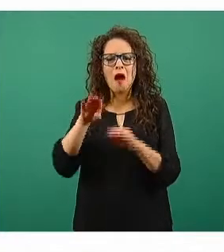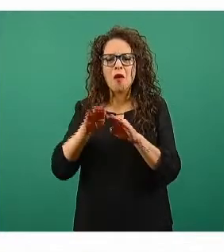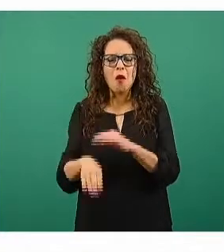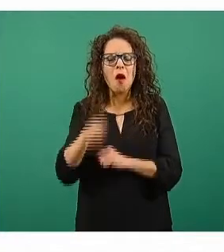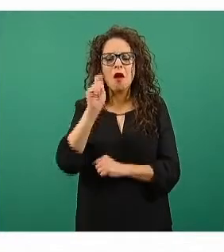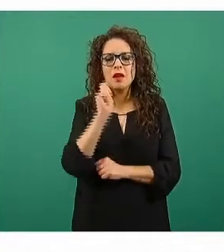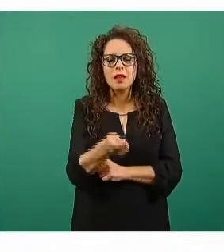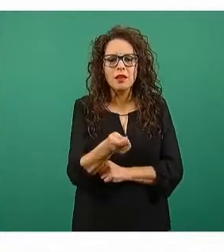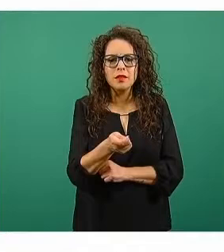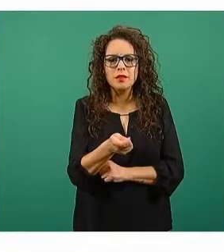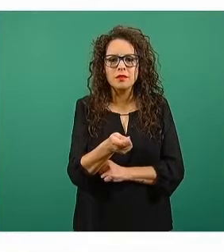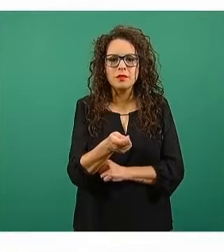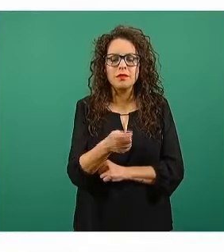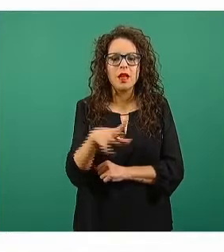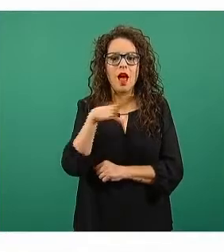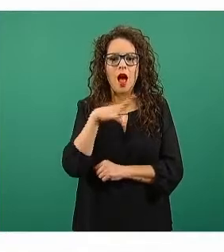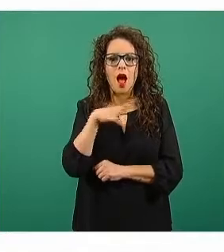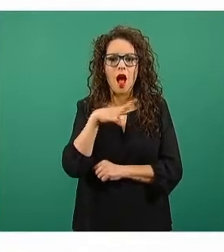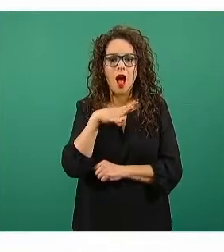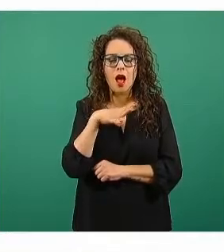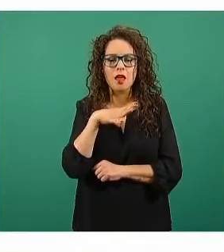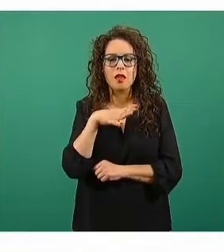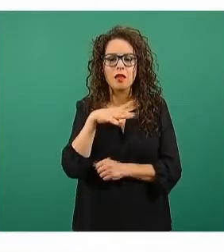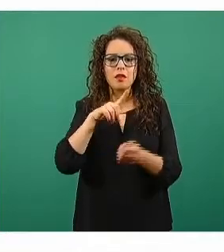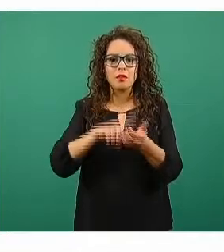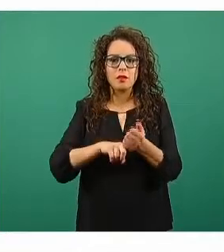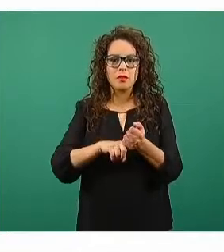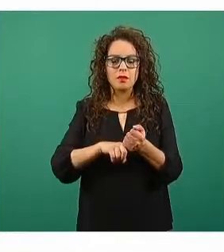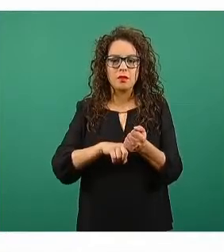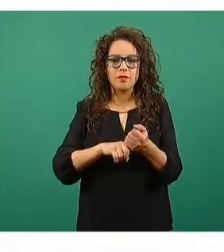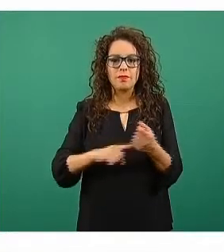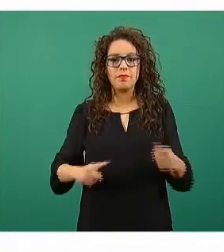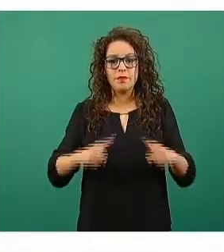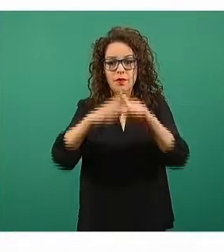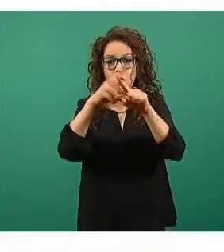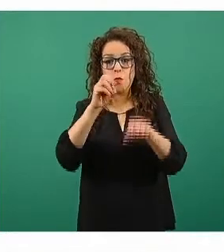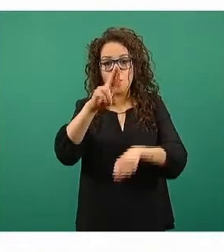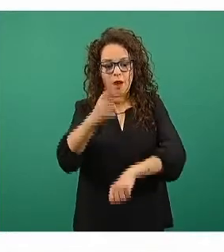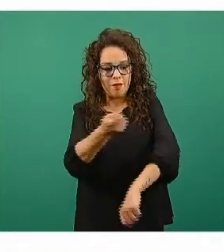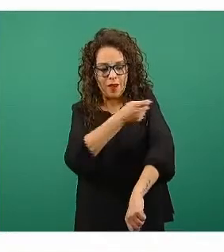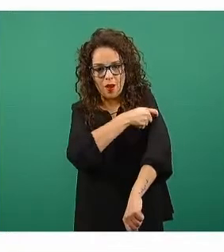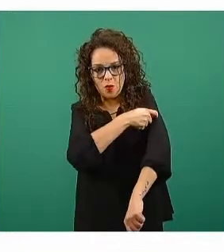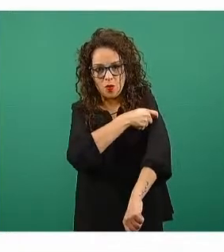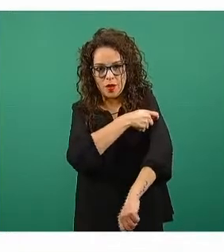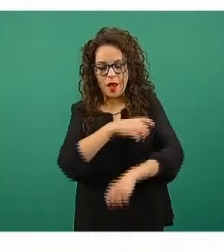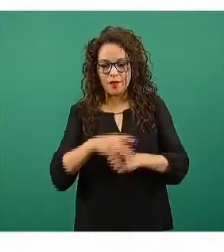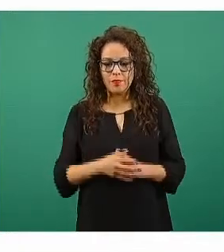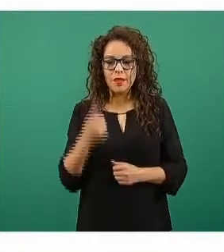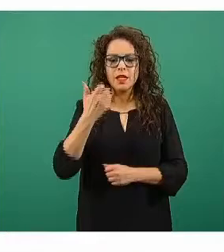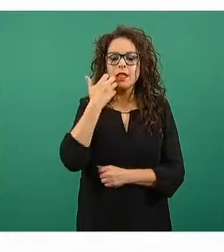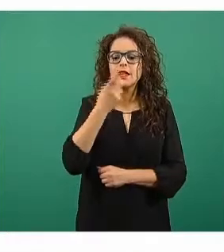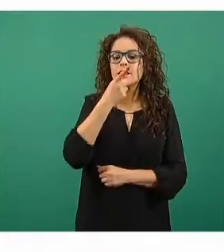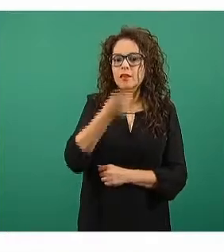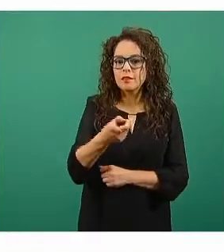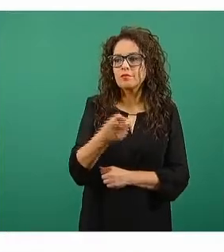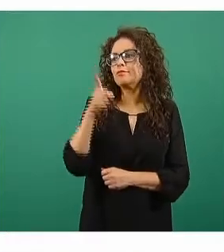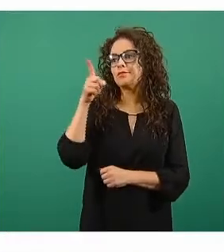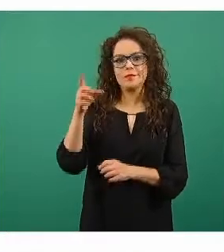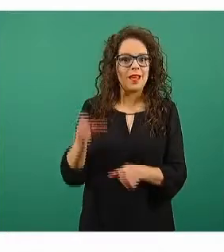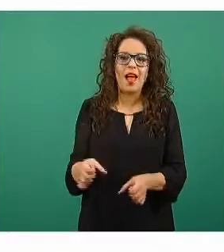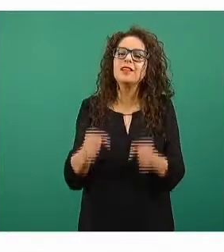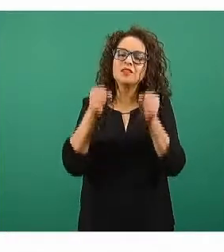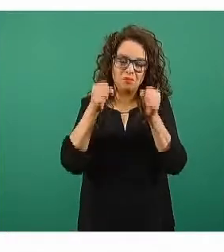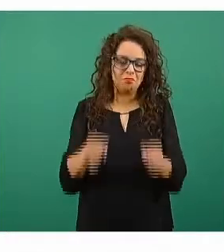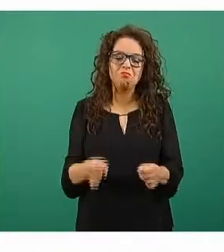que potencialmente se asocian a estas vacunas, lo que significa que son esquemas seguros y por